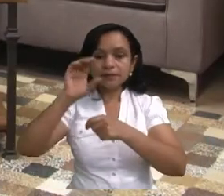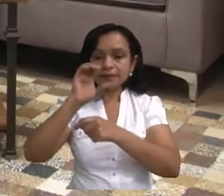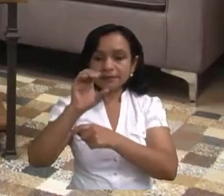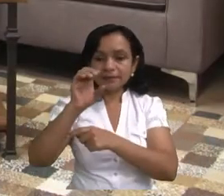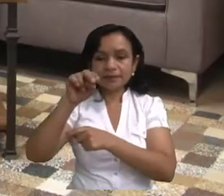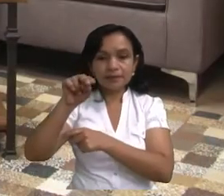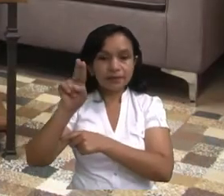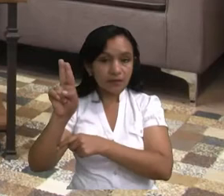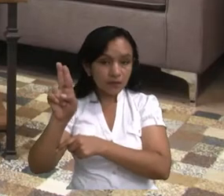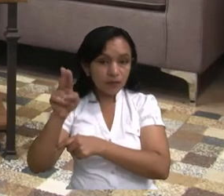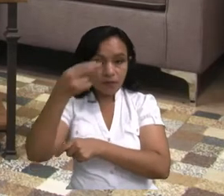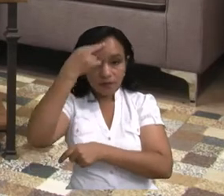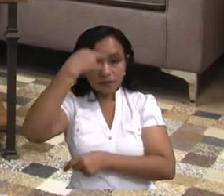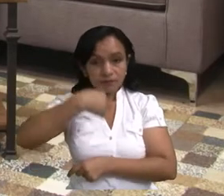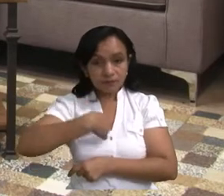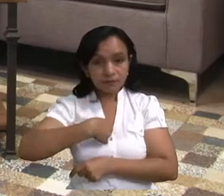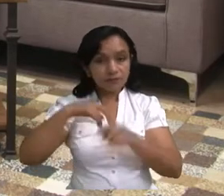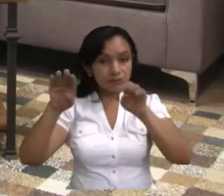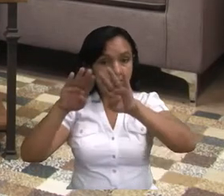muy